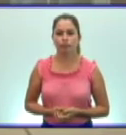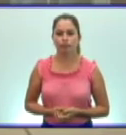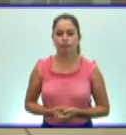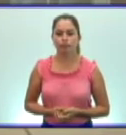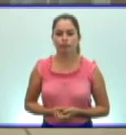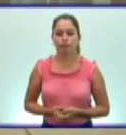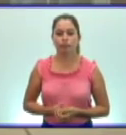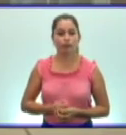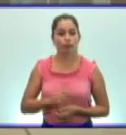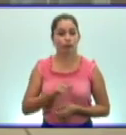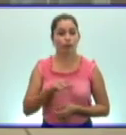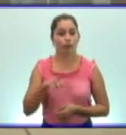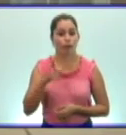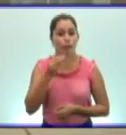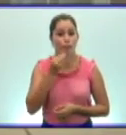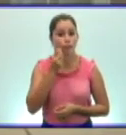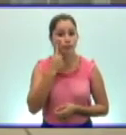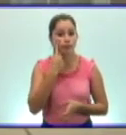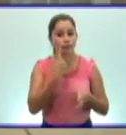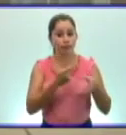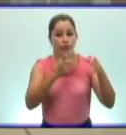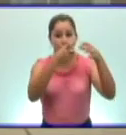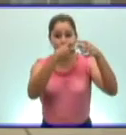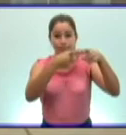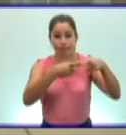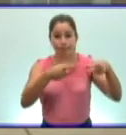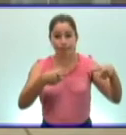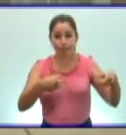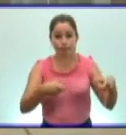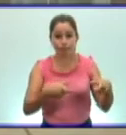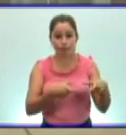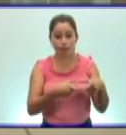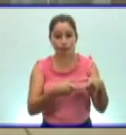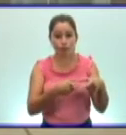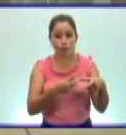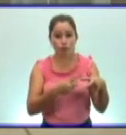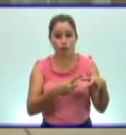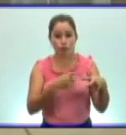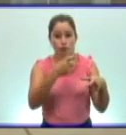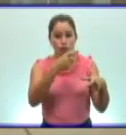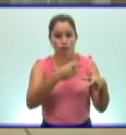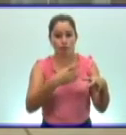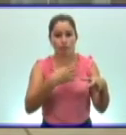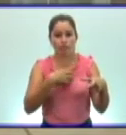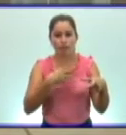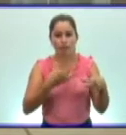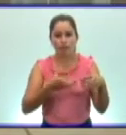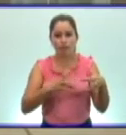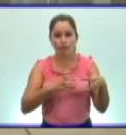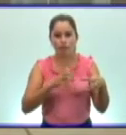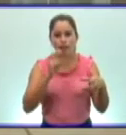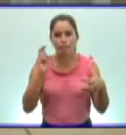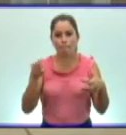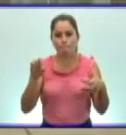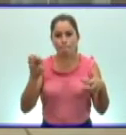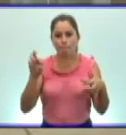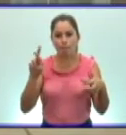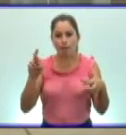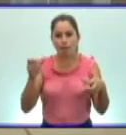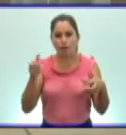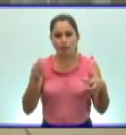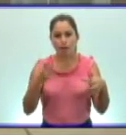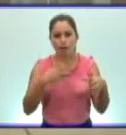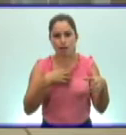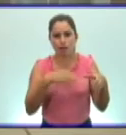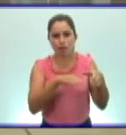Como ustedes pueden apreciar, el matraz aforado es un recipiente que tiene forma de pera, tiene el fondo plano y el